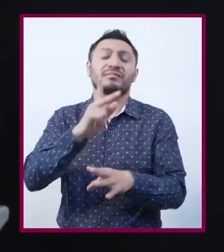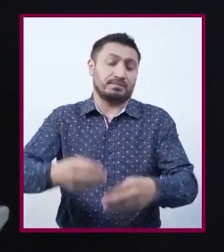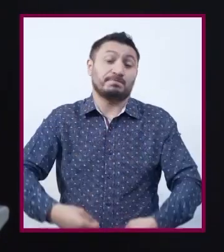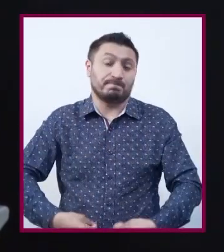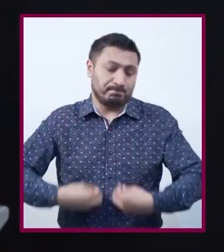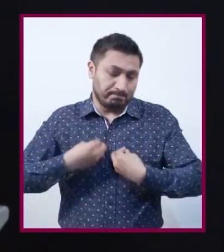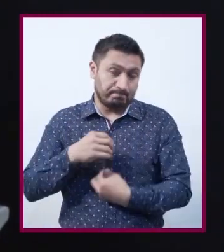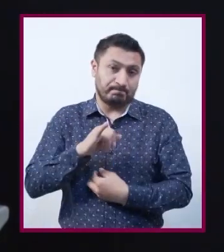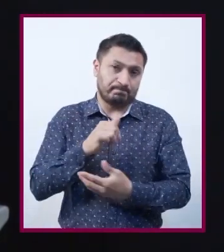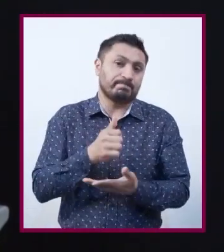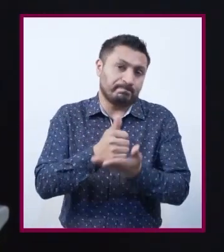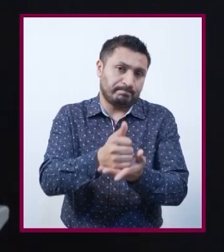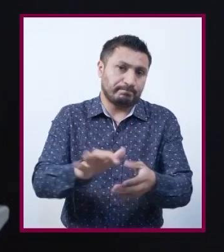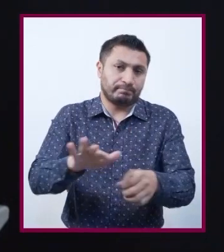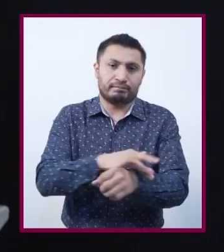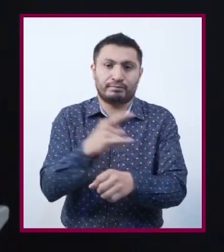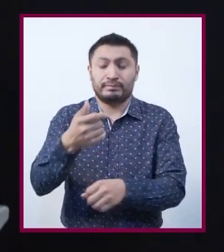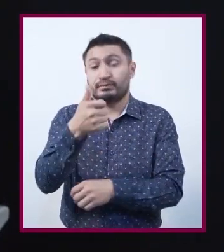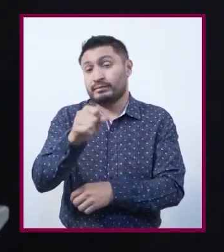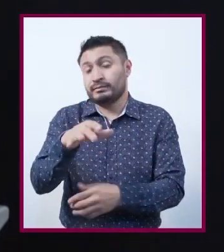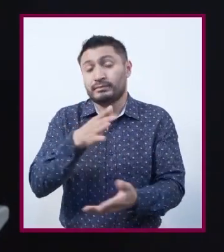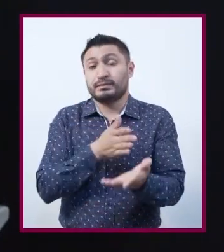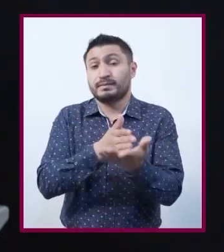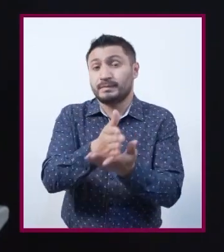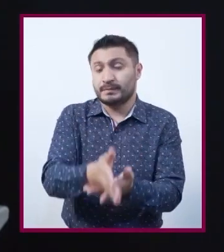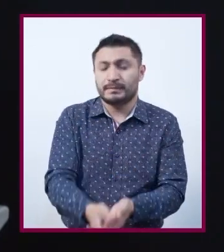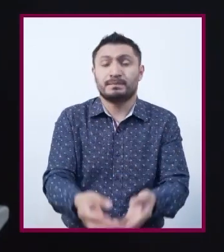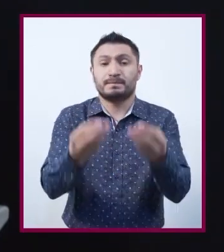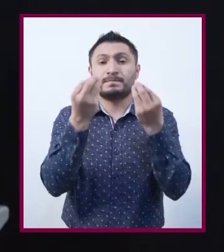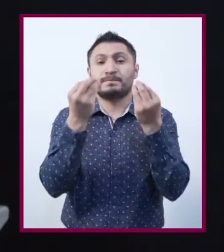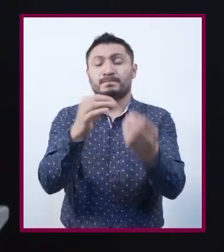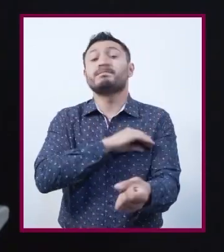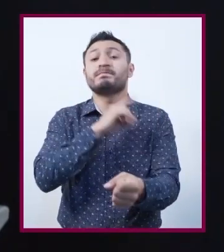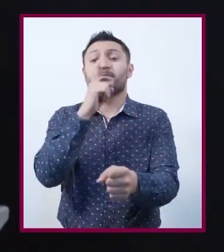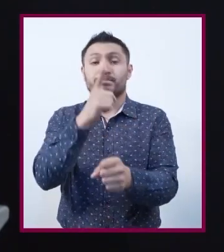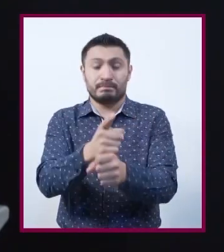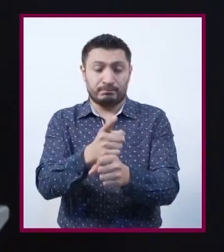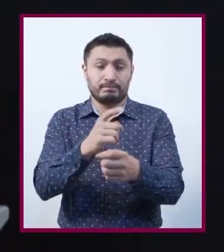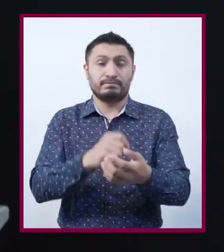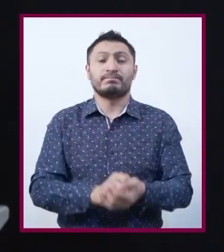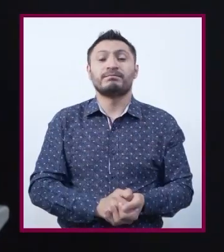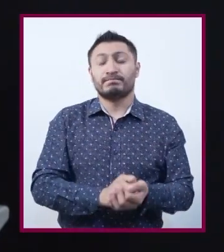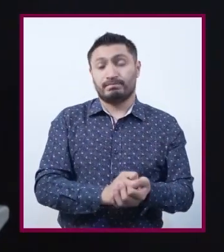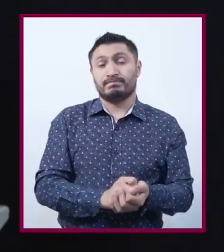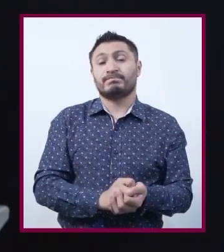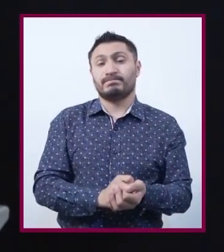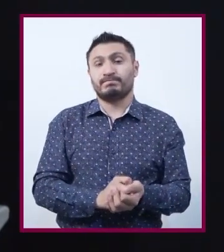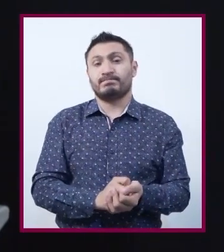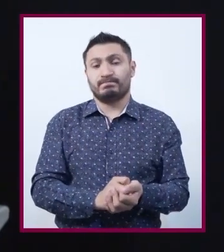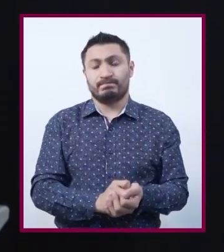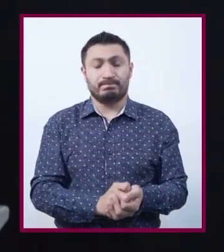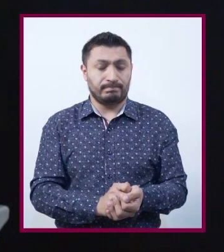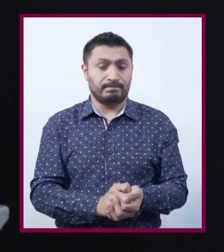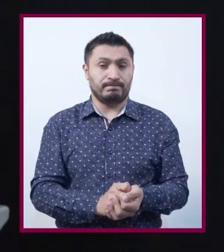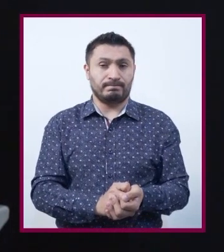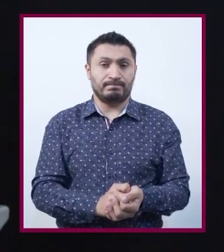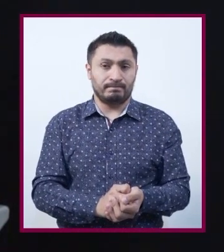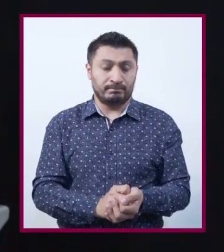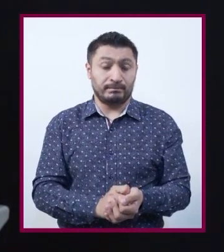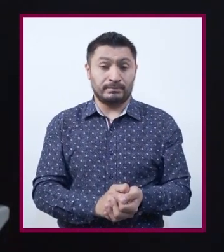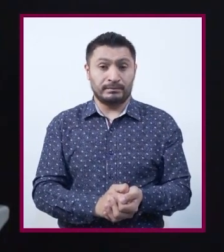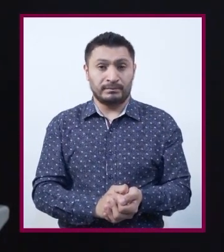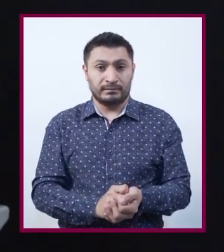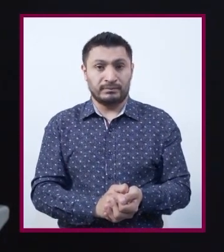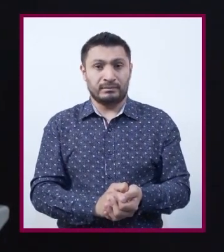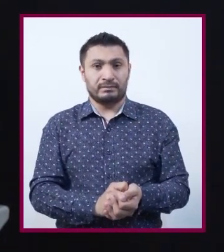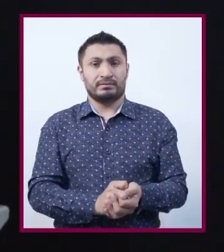vida, porque a través de ella tenemos acceso a un montón de oportunidades. Y esto es un hecho. ¿Para qué